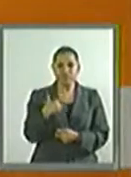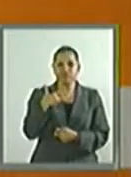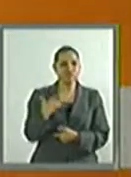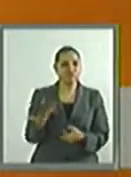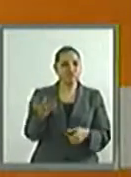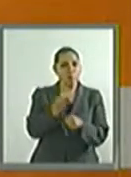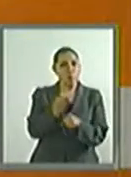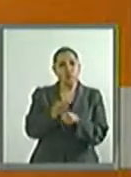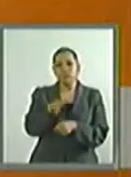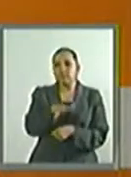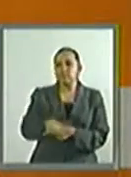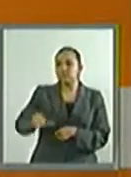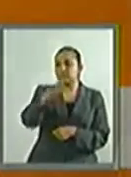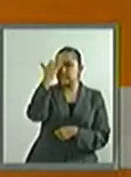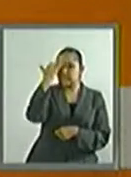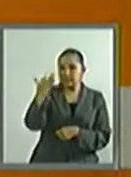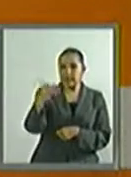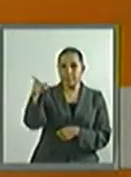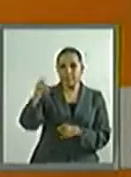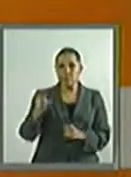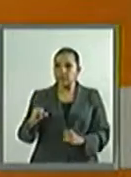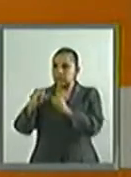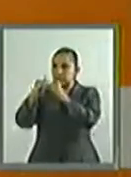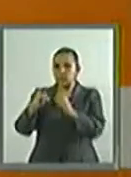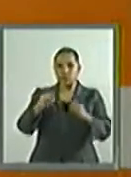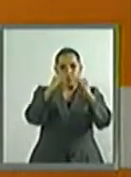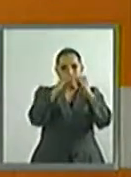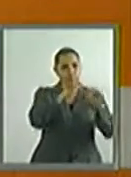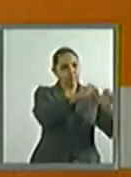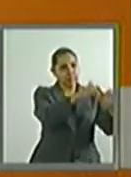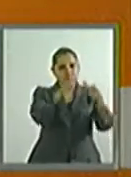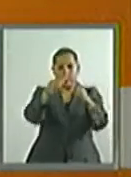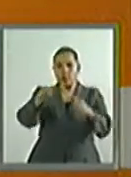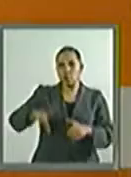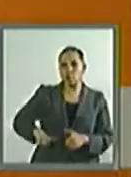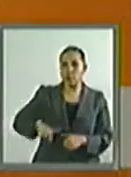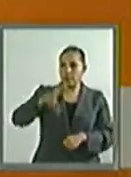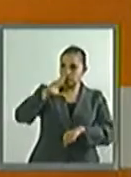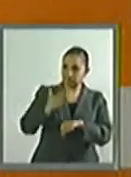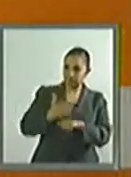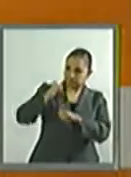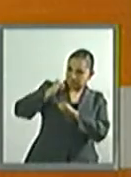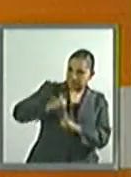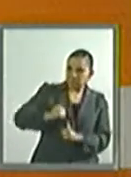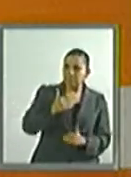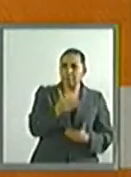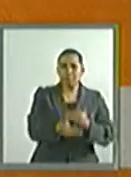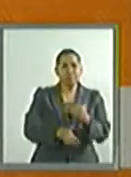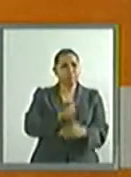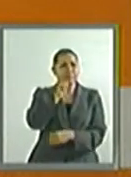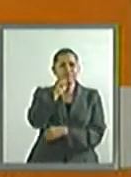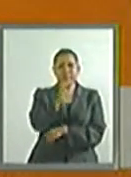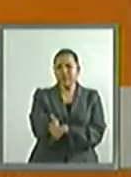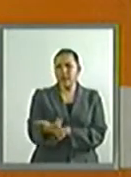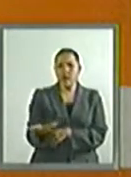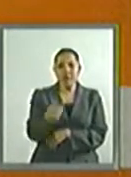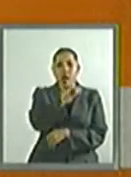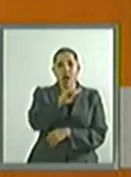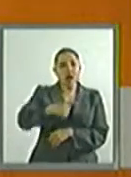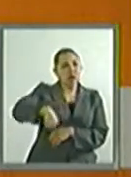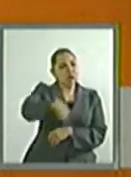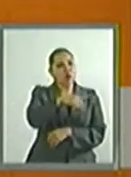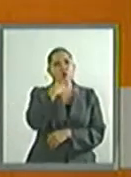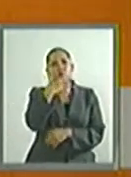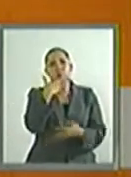crisis institucional en México. El número de denuncias que han prosperado a partir de los actos de corrupción